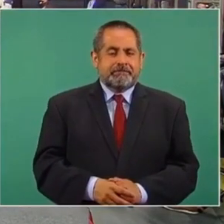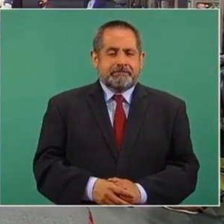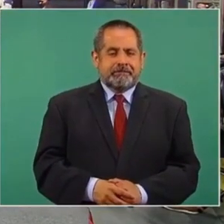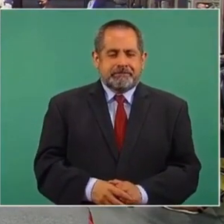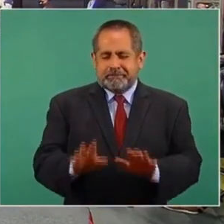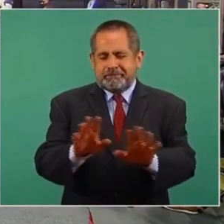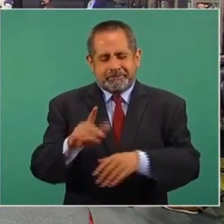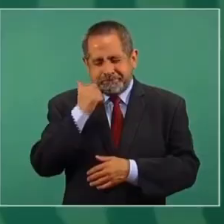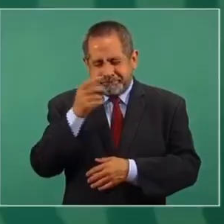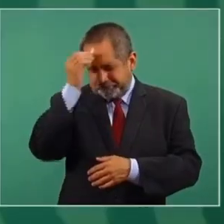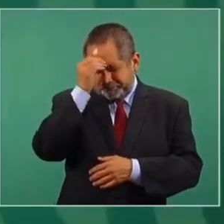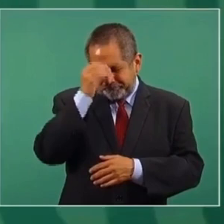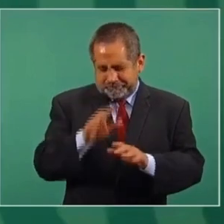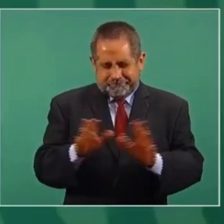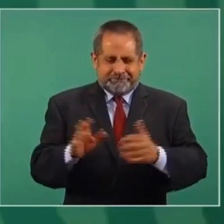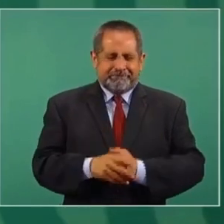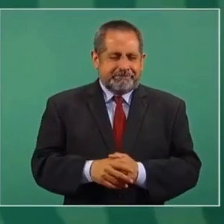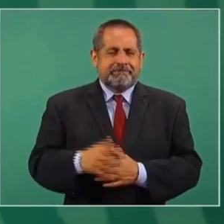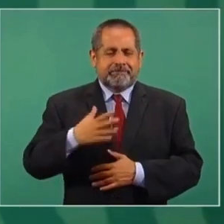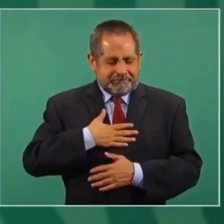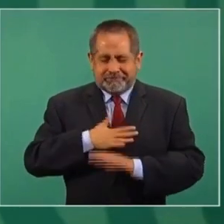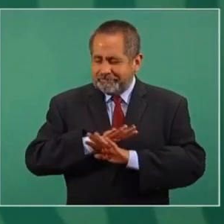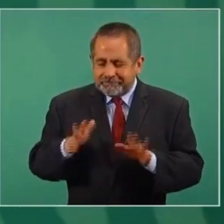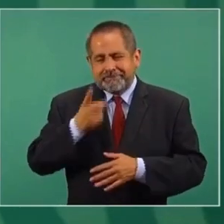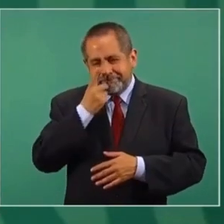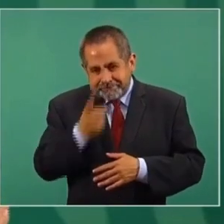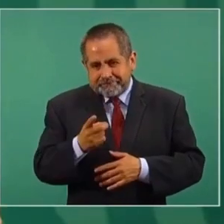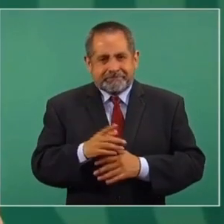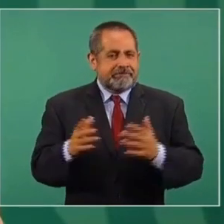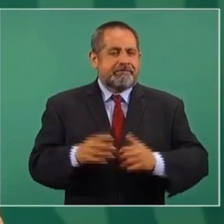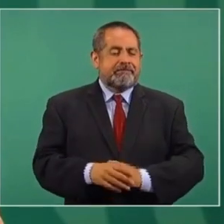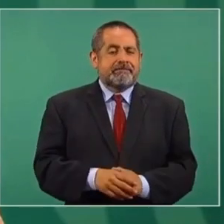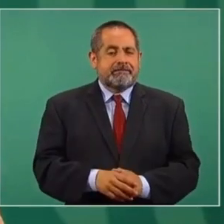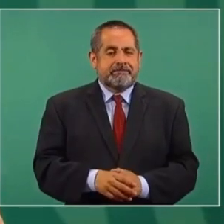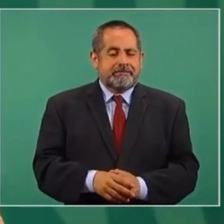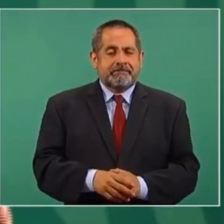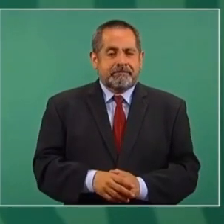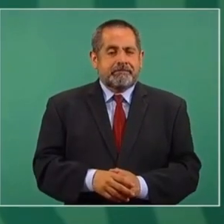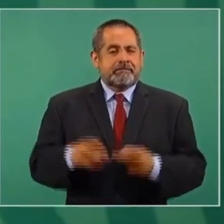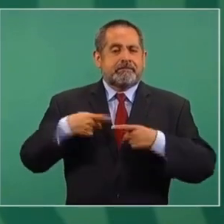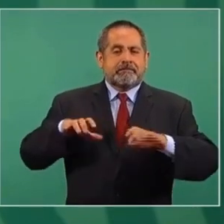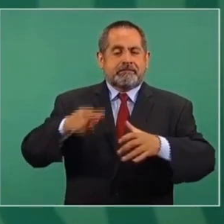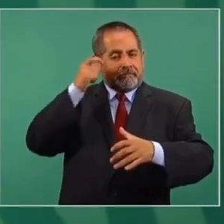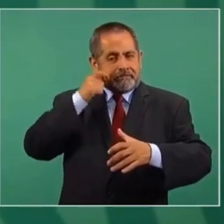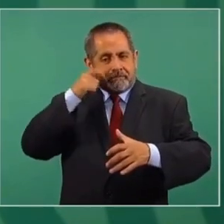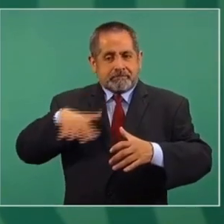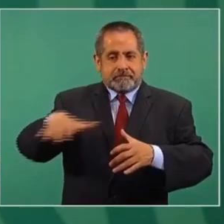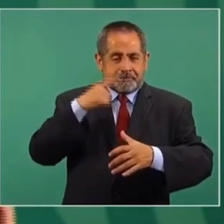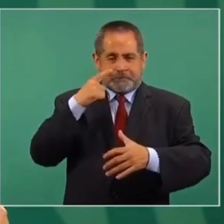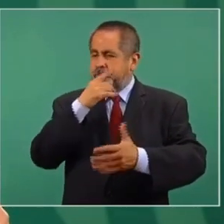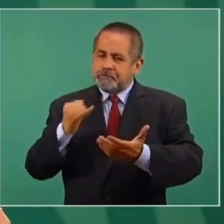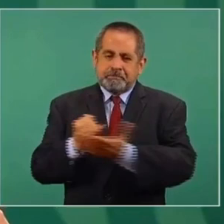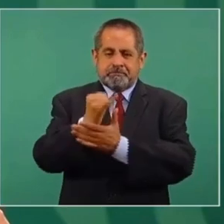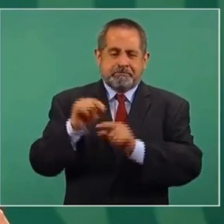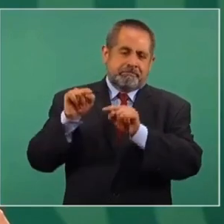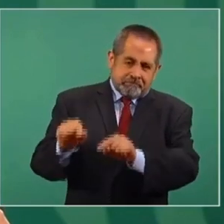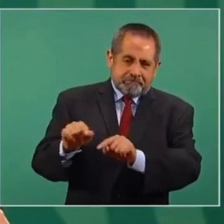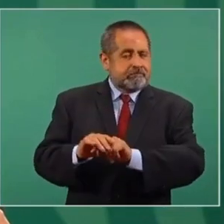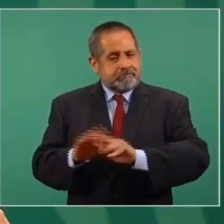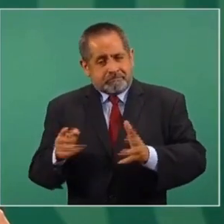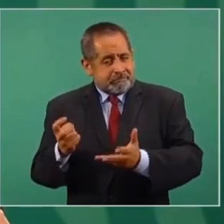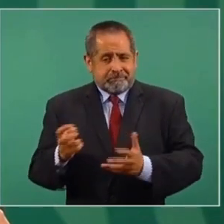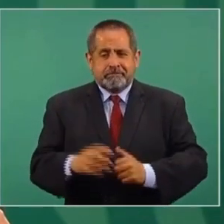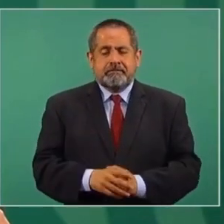No quiero opinar, o sea, sostengo de que el pueblo de Guerrero debe de decidir,